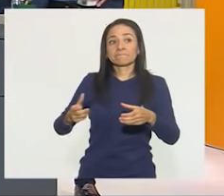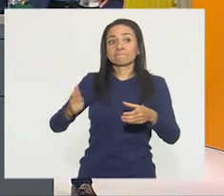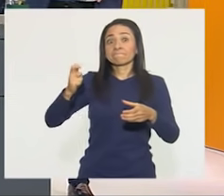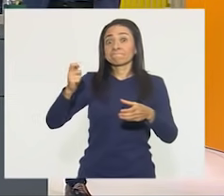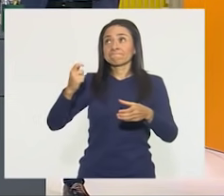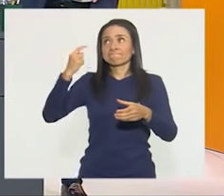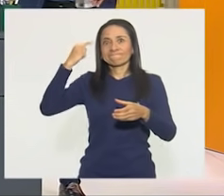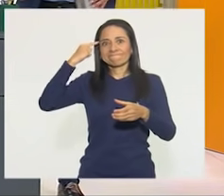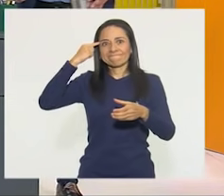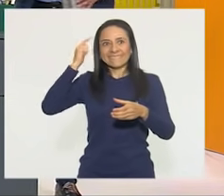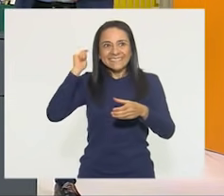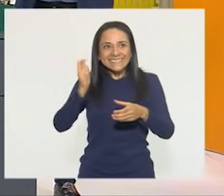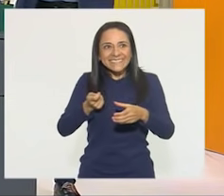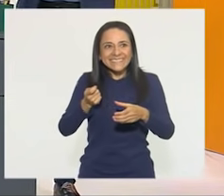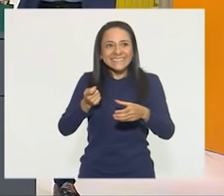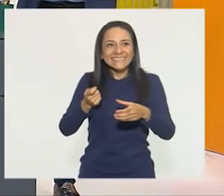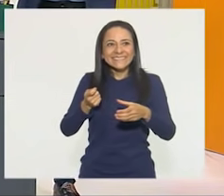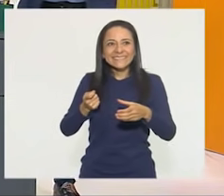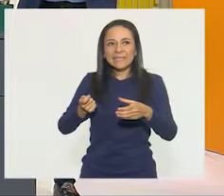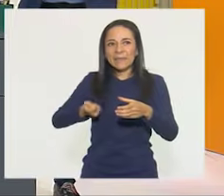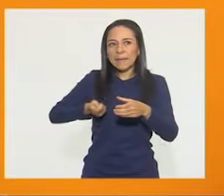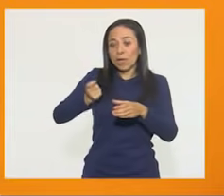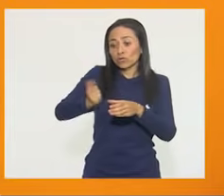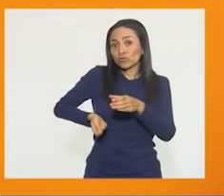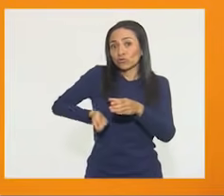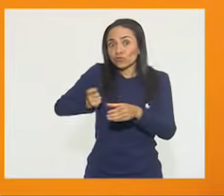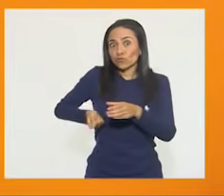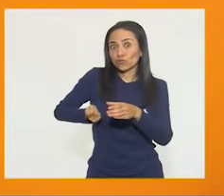voy a imitar al video.